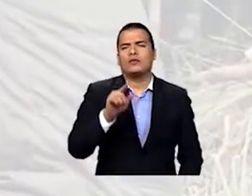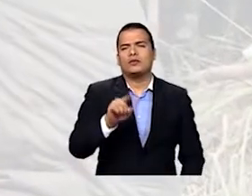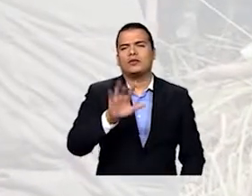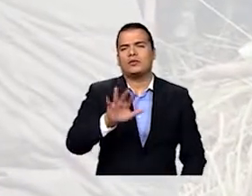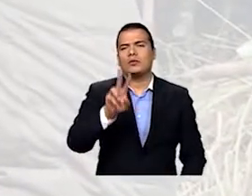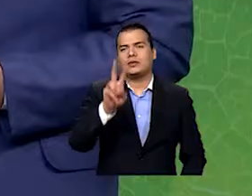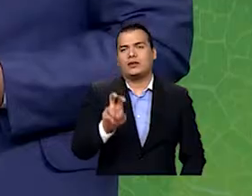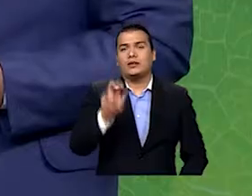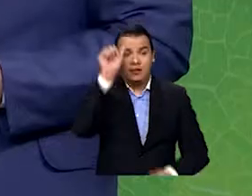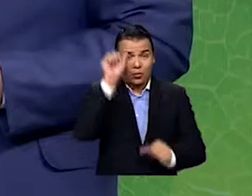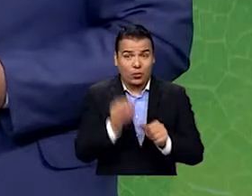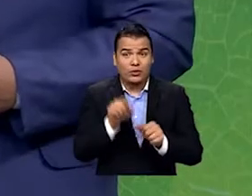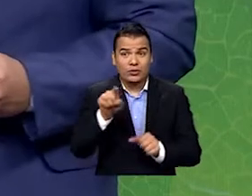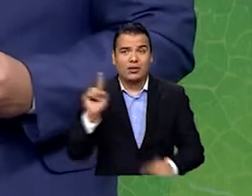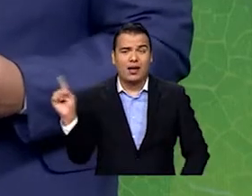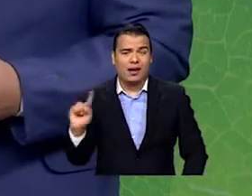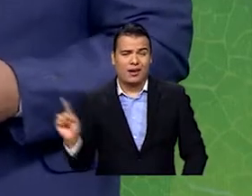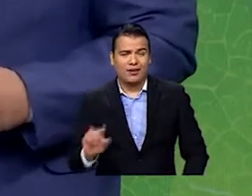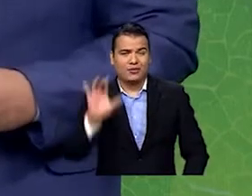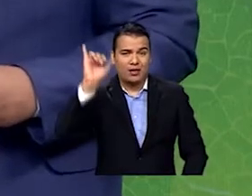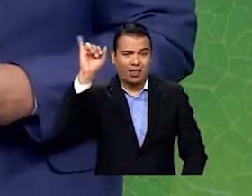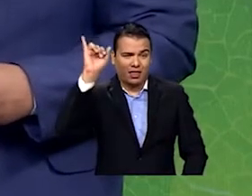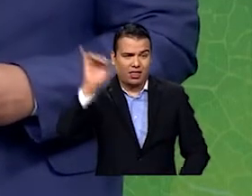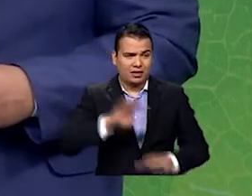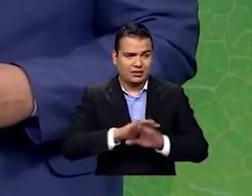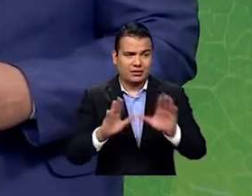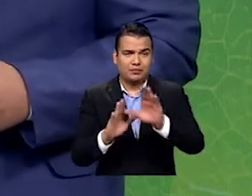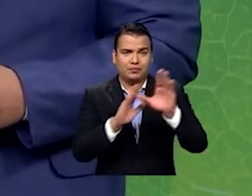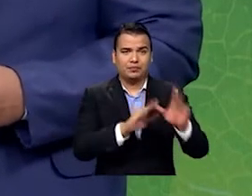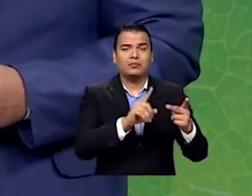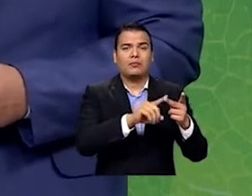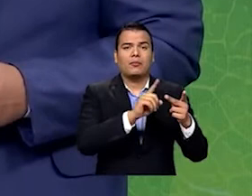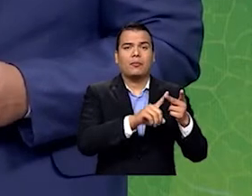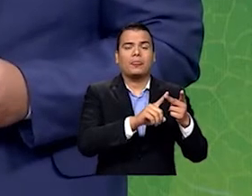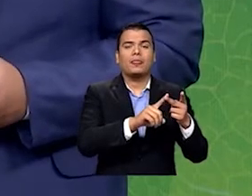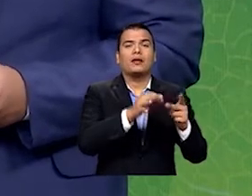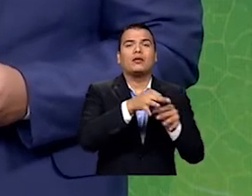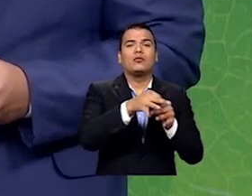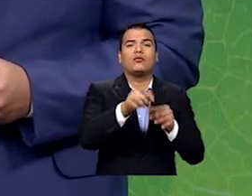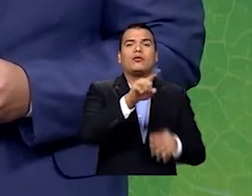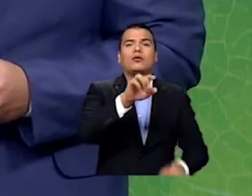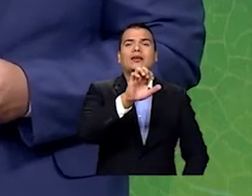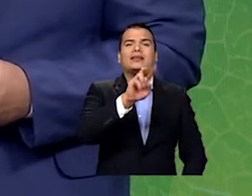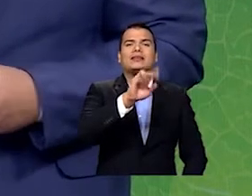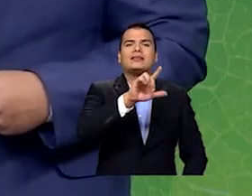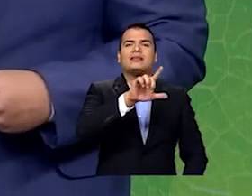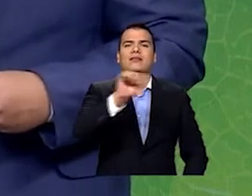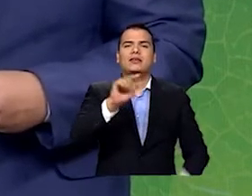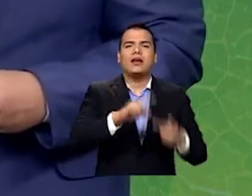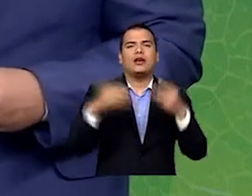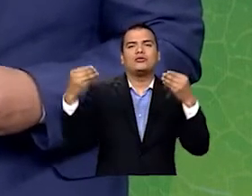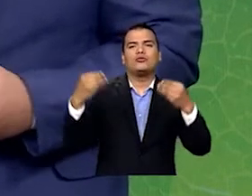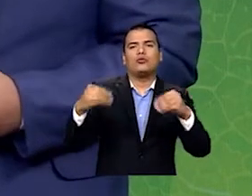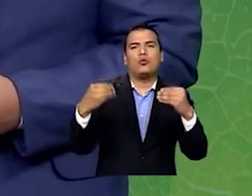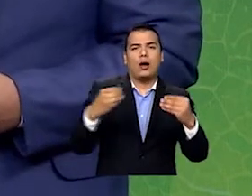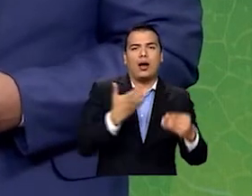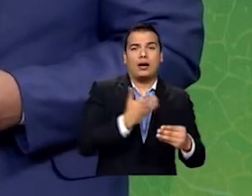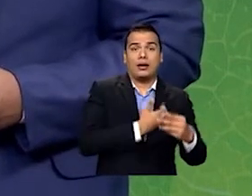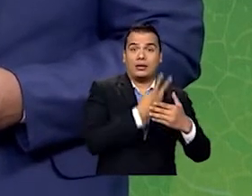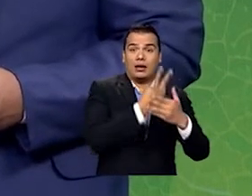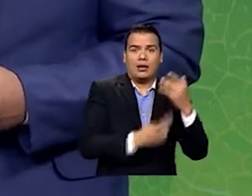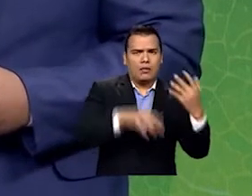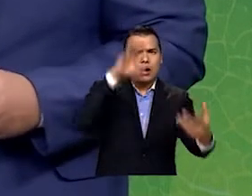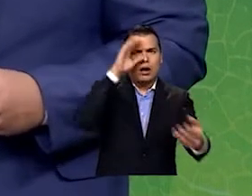lugar. Los alcaldes de Sevilla y Tuluá se comprometieron a proteger las 35.242